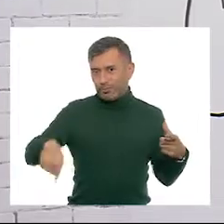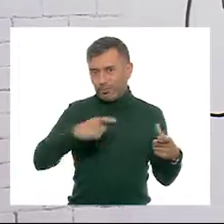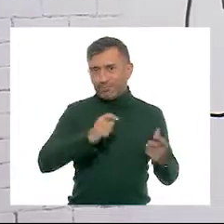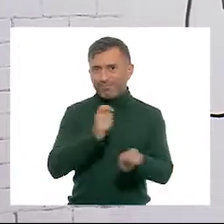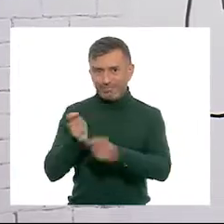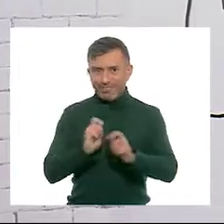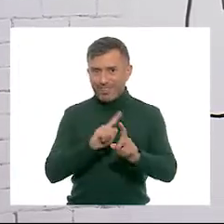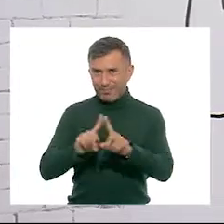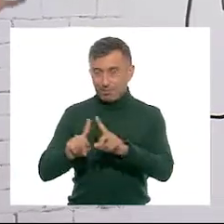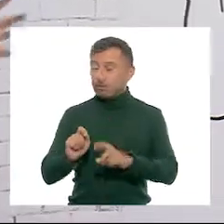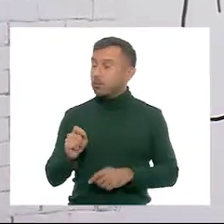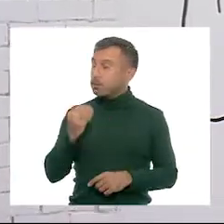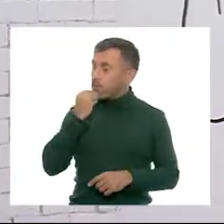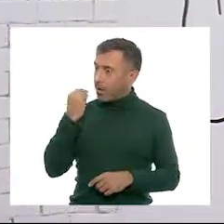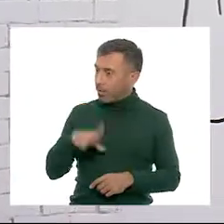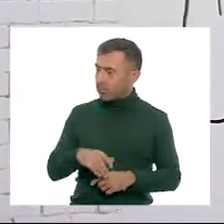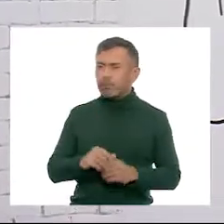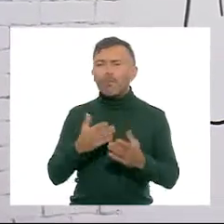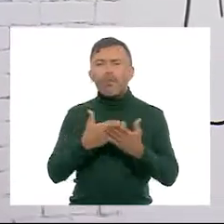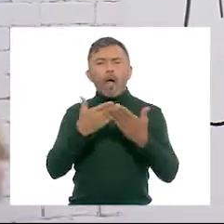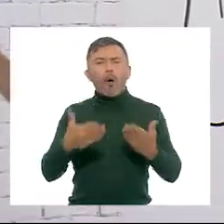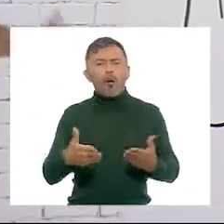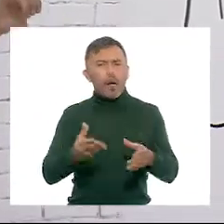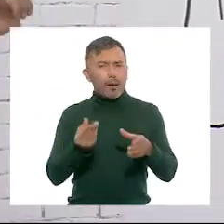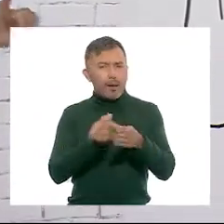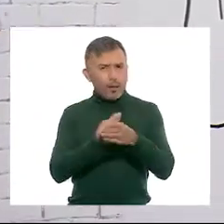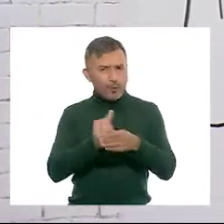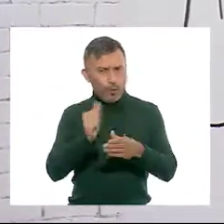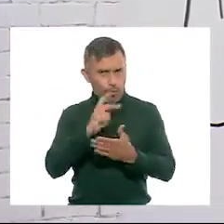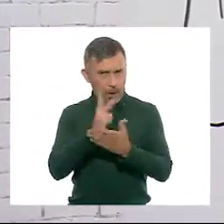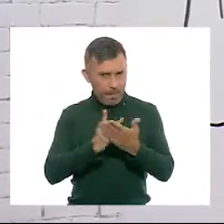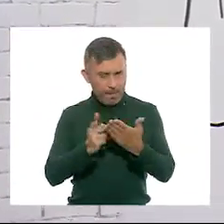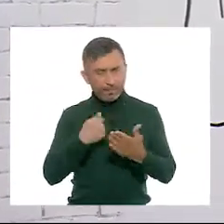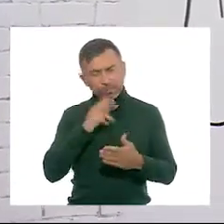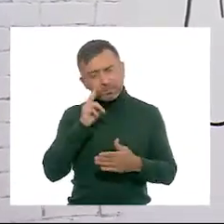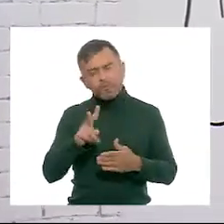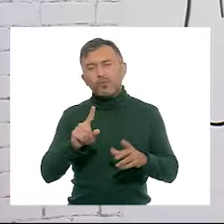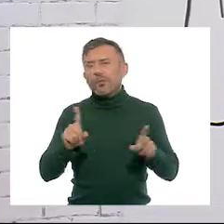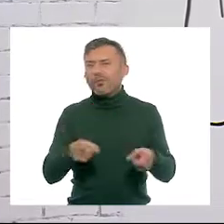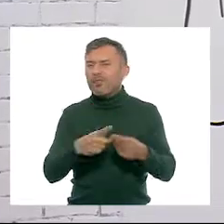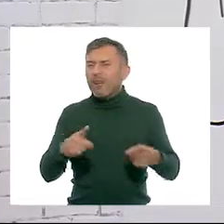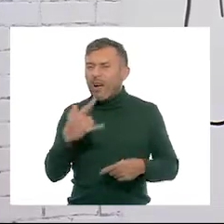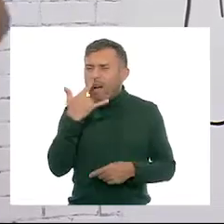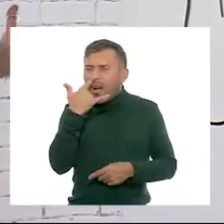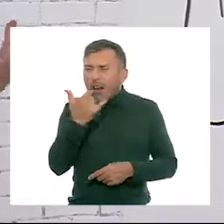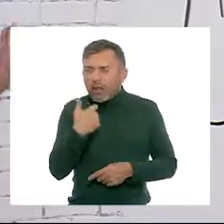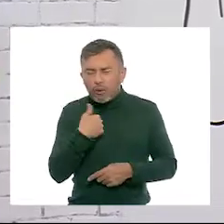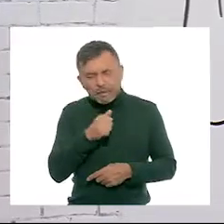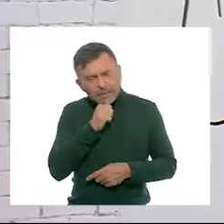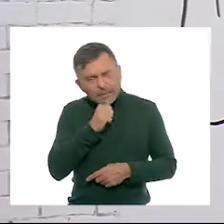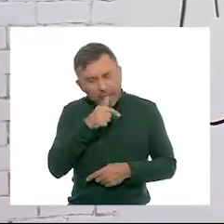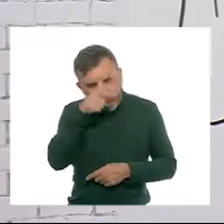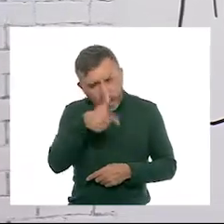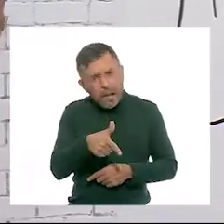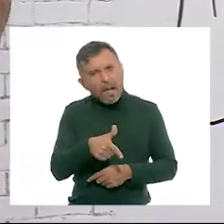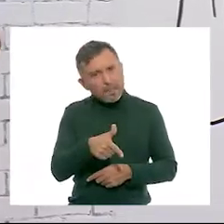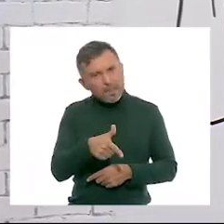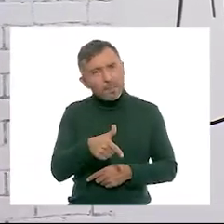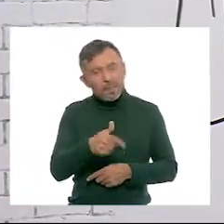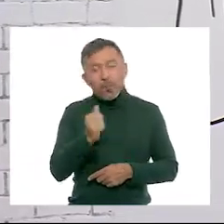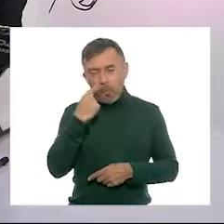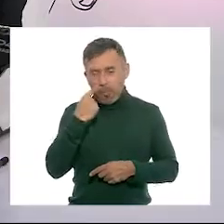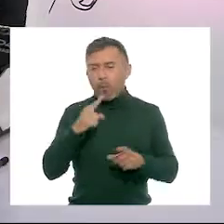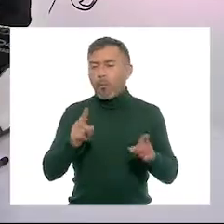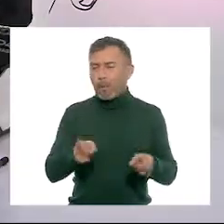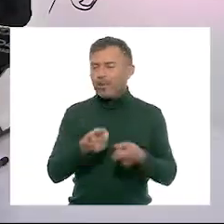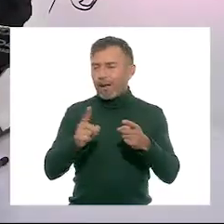Oye, ahora te voy a invitar a otra sección del programa que le llamamos Curiosidades Musicales, porque siempre hay algo curioso en la música que nos viene a